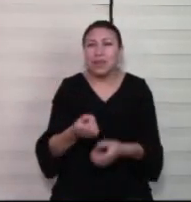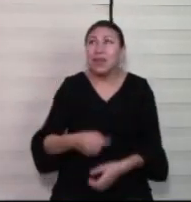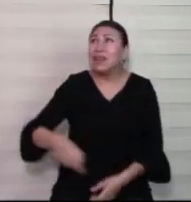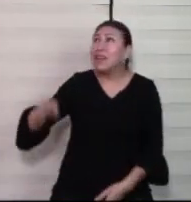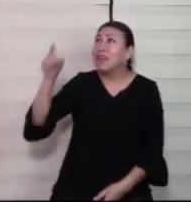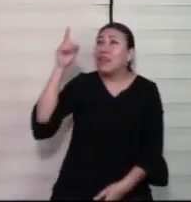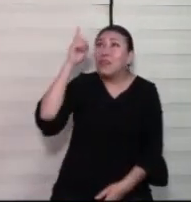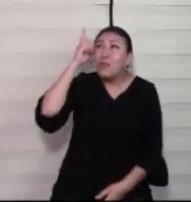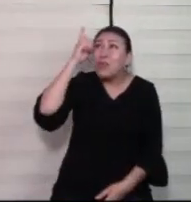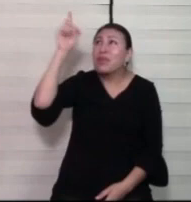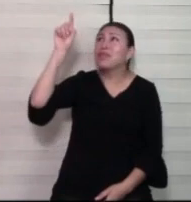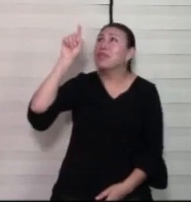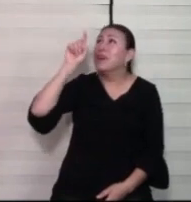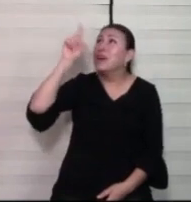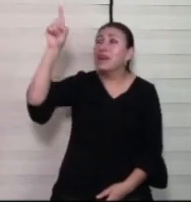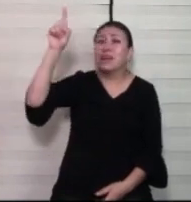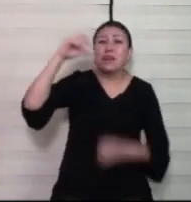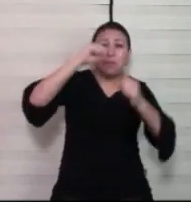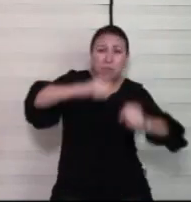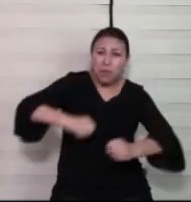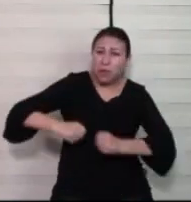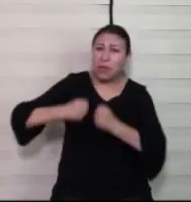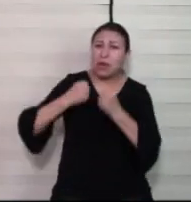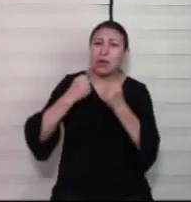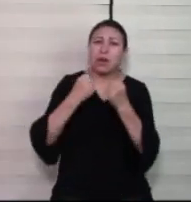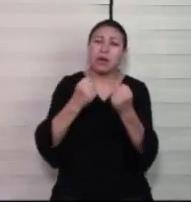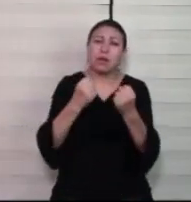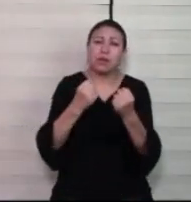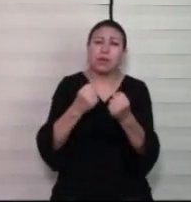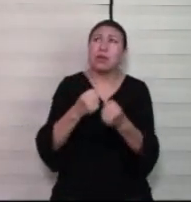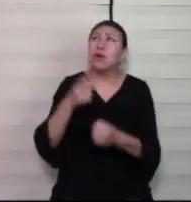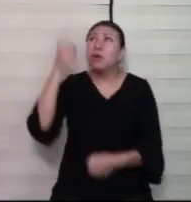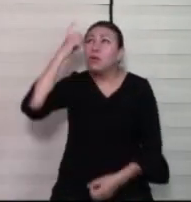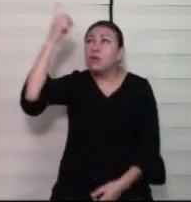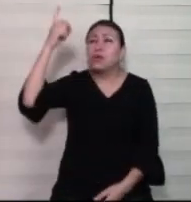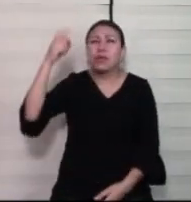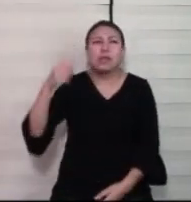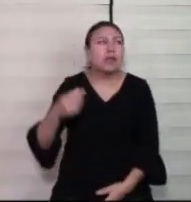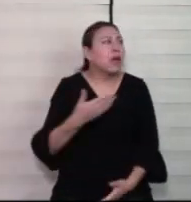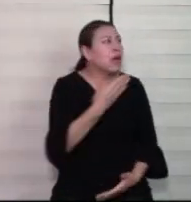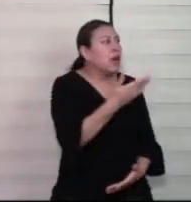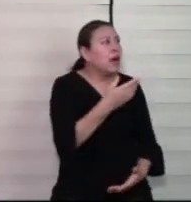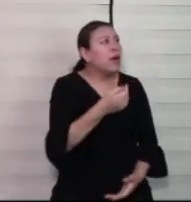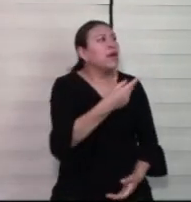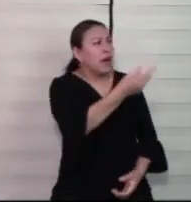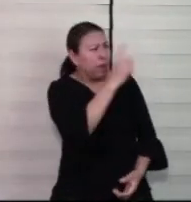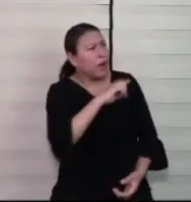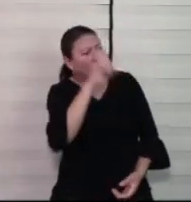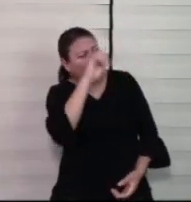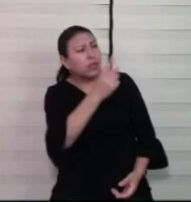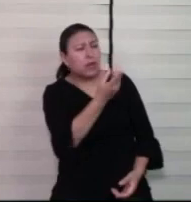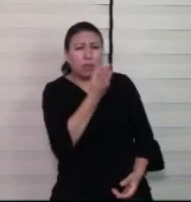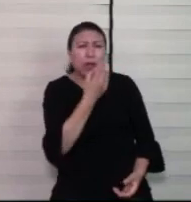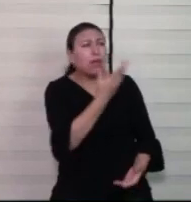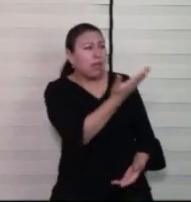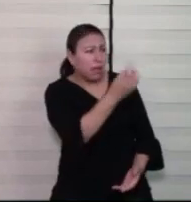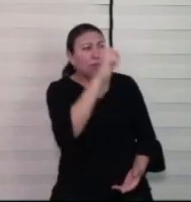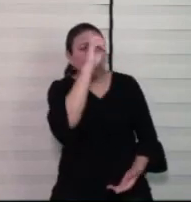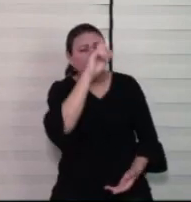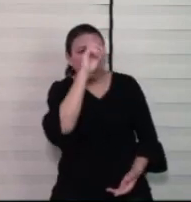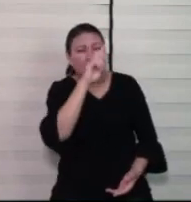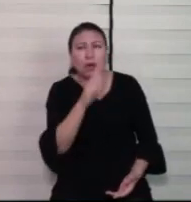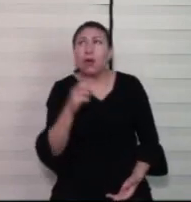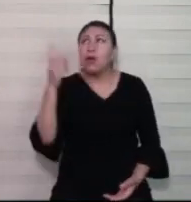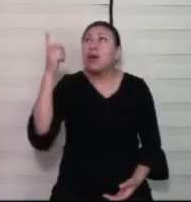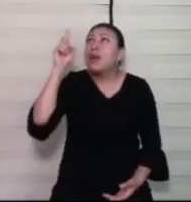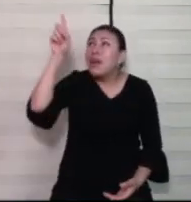Dios poderoso. Un Dios que no tuvo que andar consultando ni pidiendo consejo. Un Dios que con su